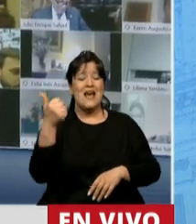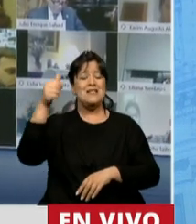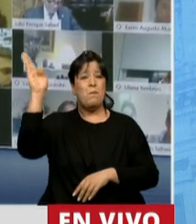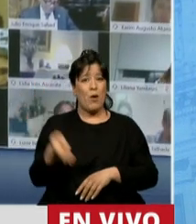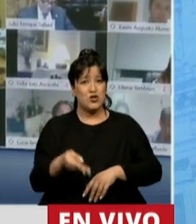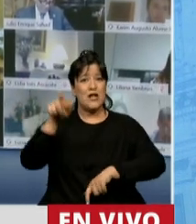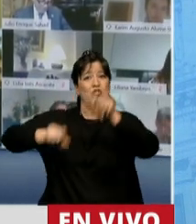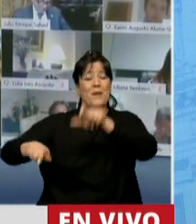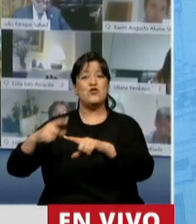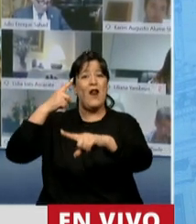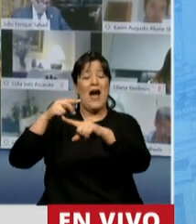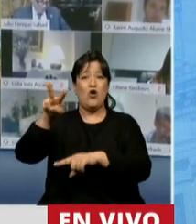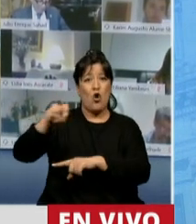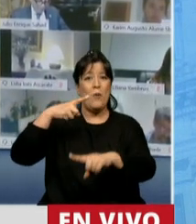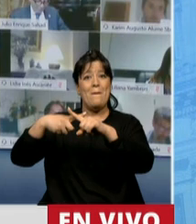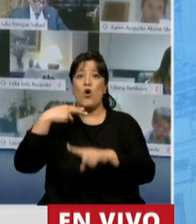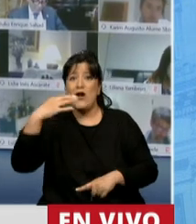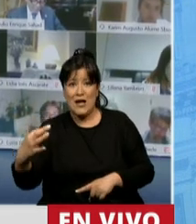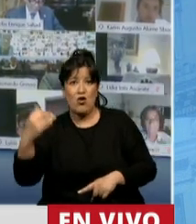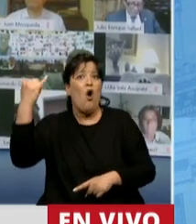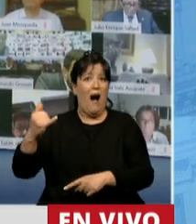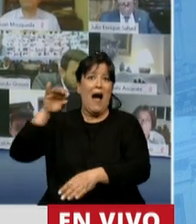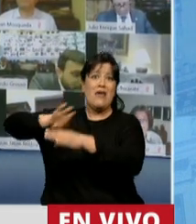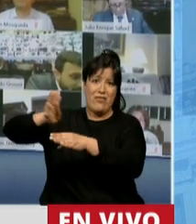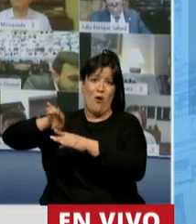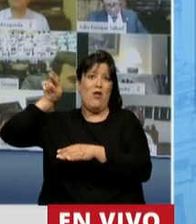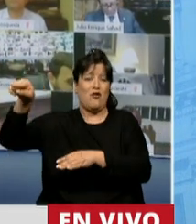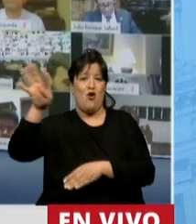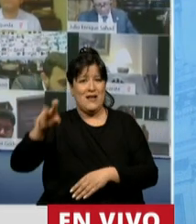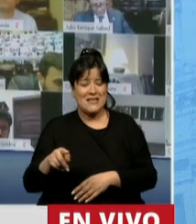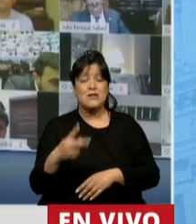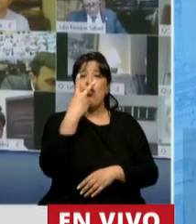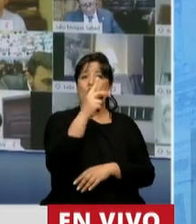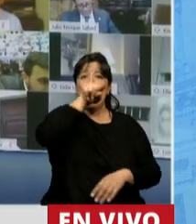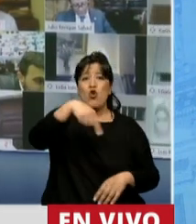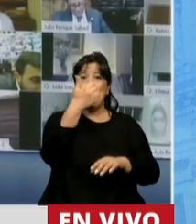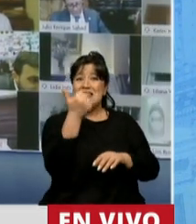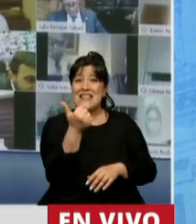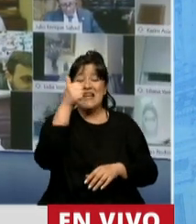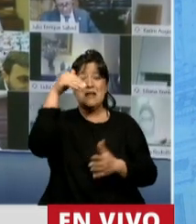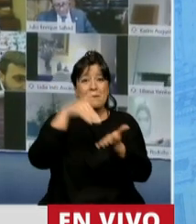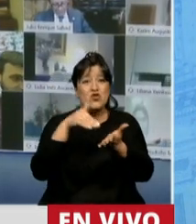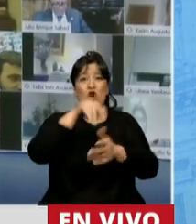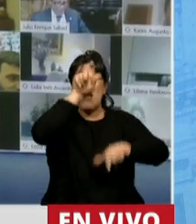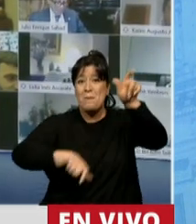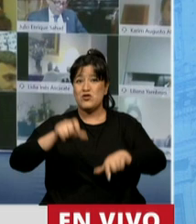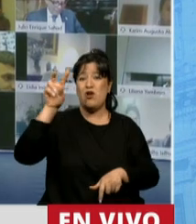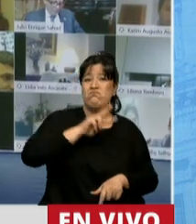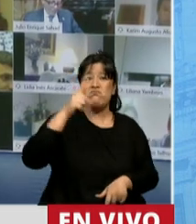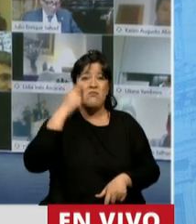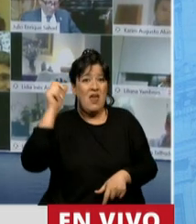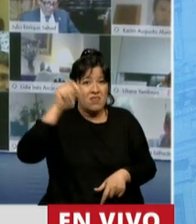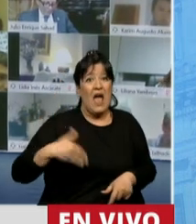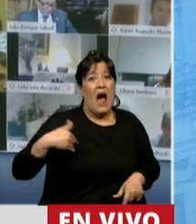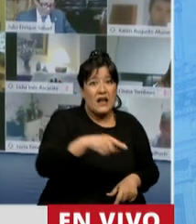asignación universal por hijo están endeudados con ansés 2,6 millones de argentinos y de argentinas están endeudados